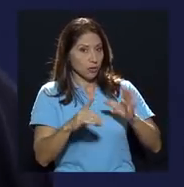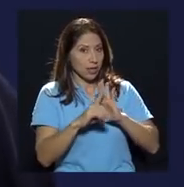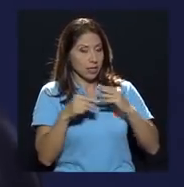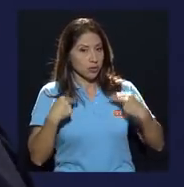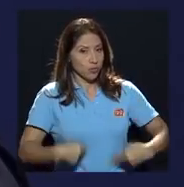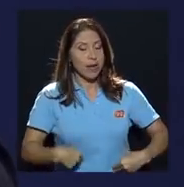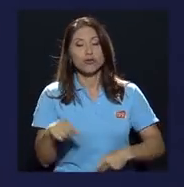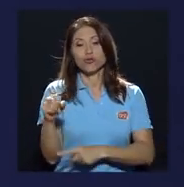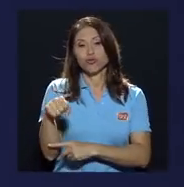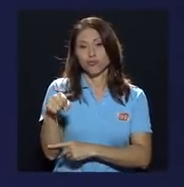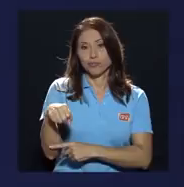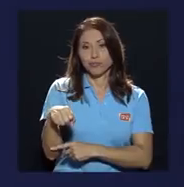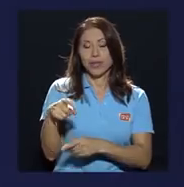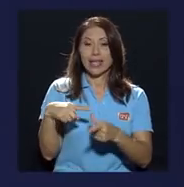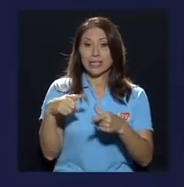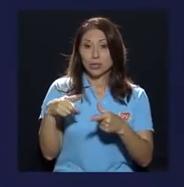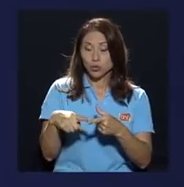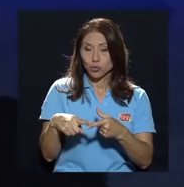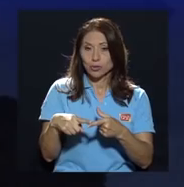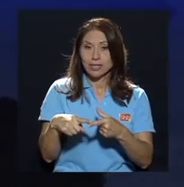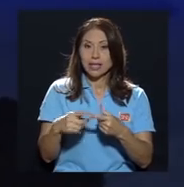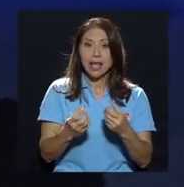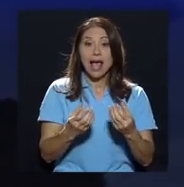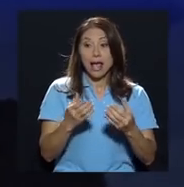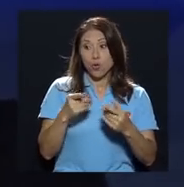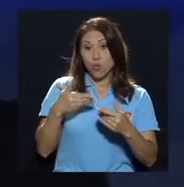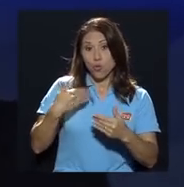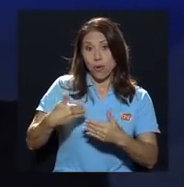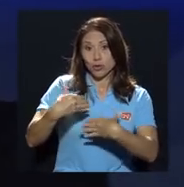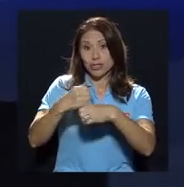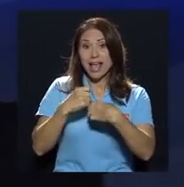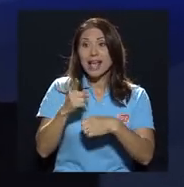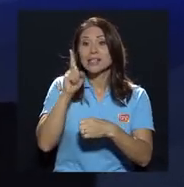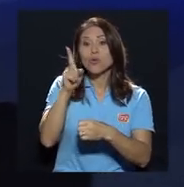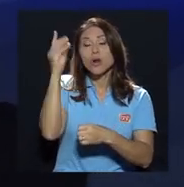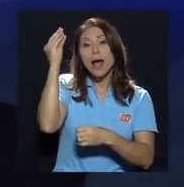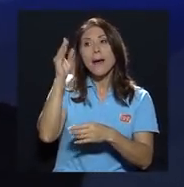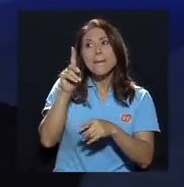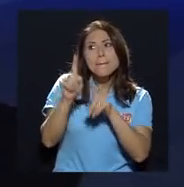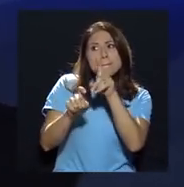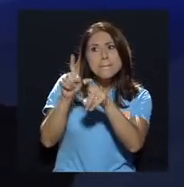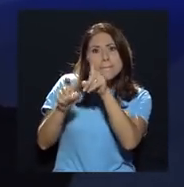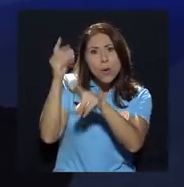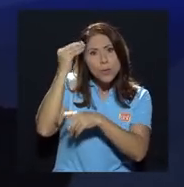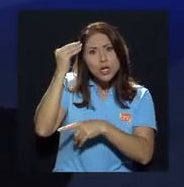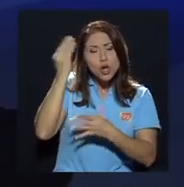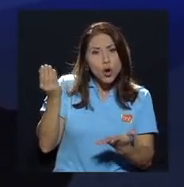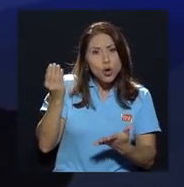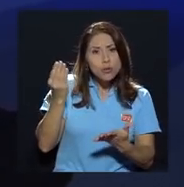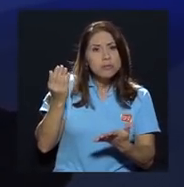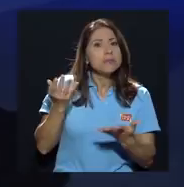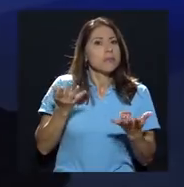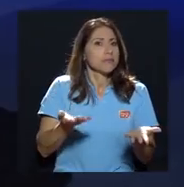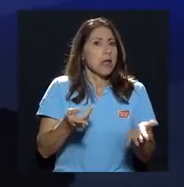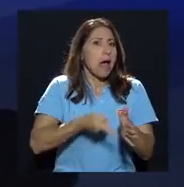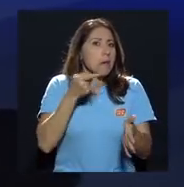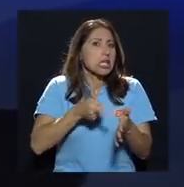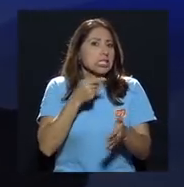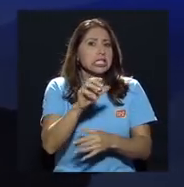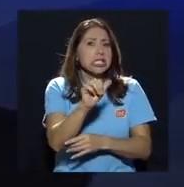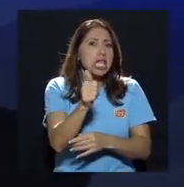derechos humanos entonces muchos satura opinión consultiva a veces se presentan a participar y dar su opinión